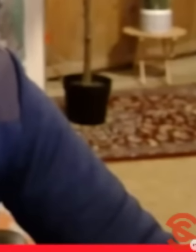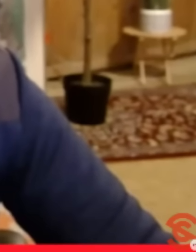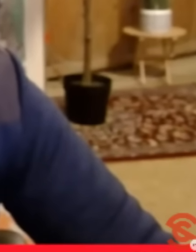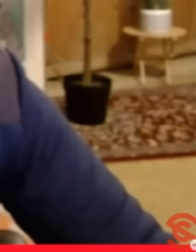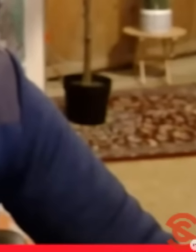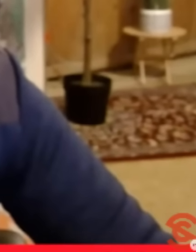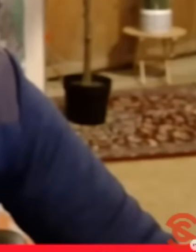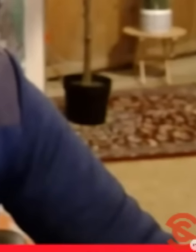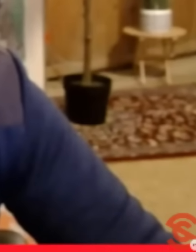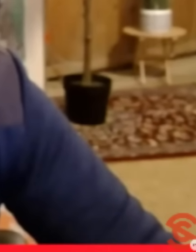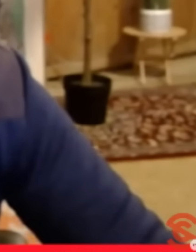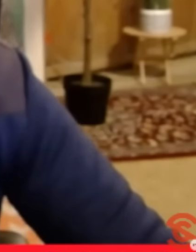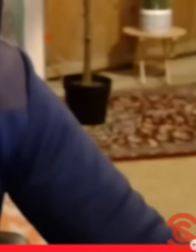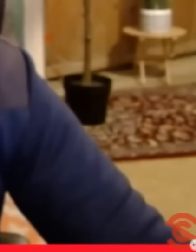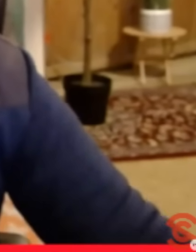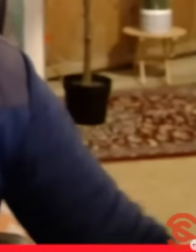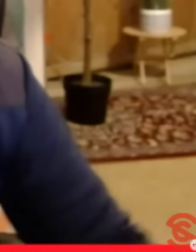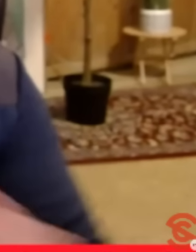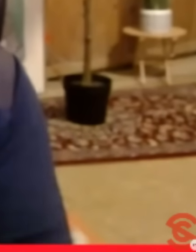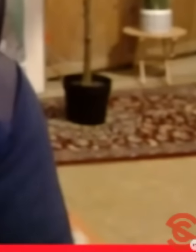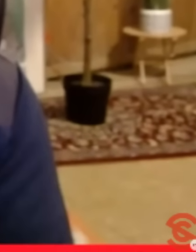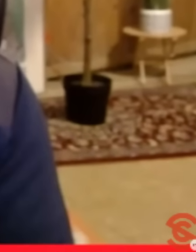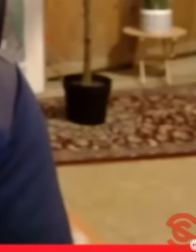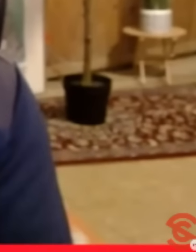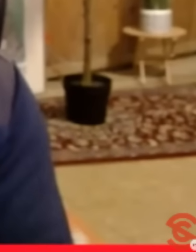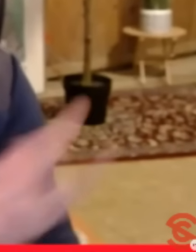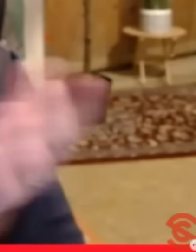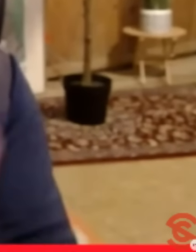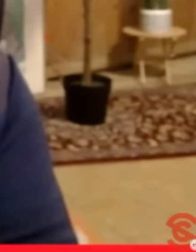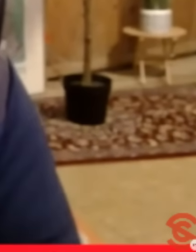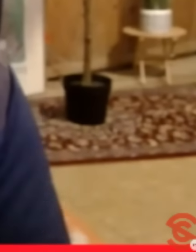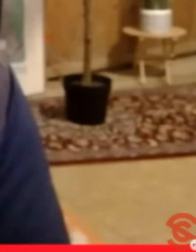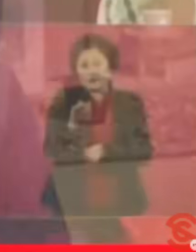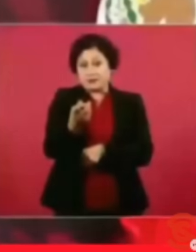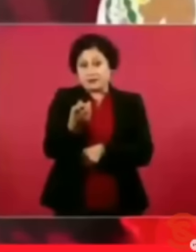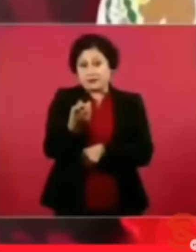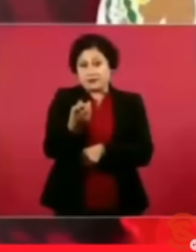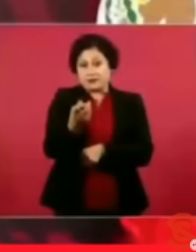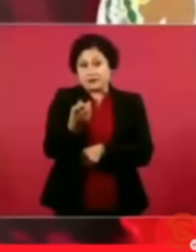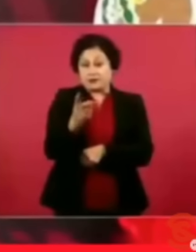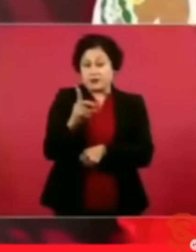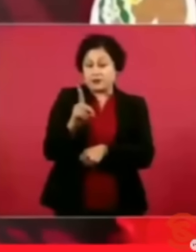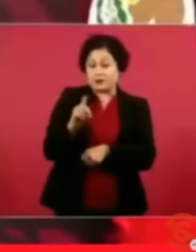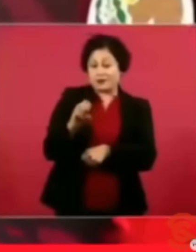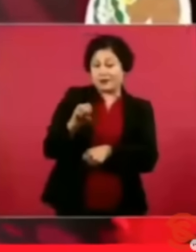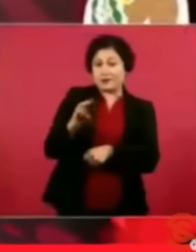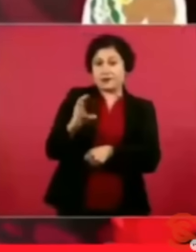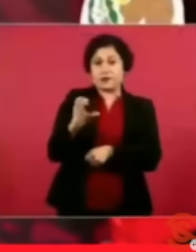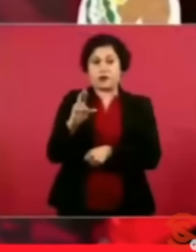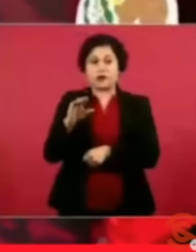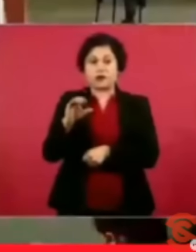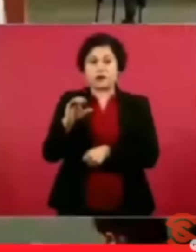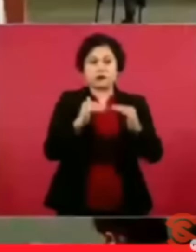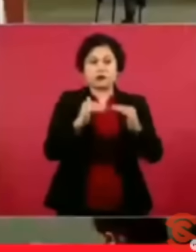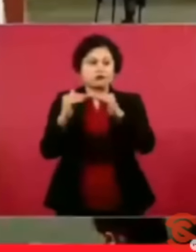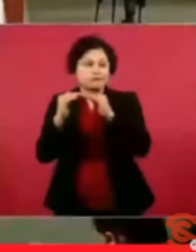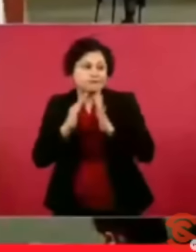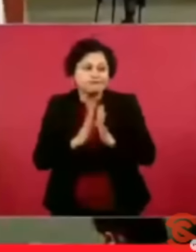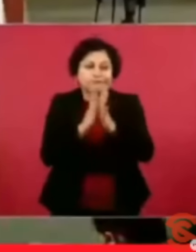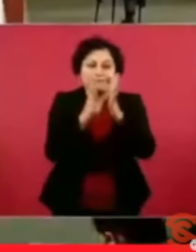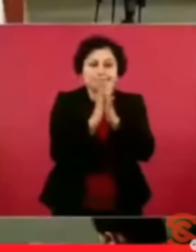es ultra exhibido en la conferencia de prensa mañanera. Vamos a ver, Don David. A ver, a